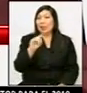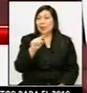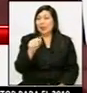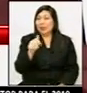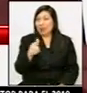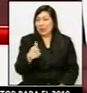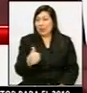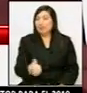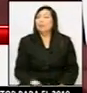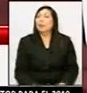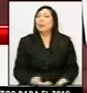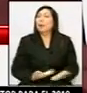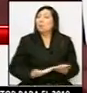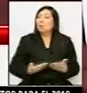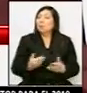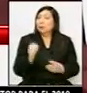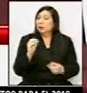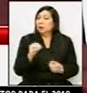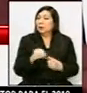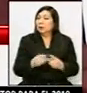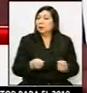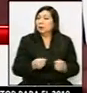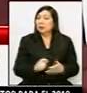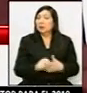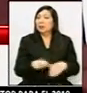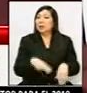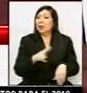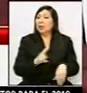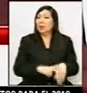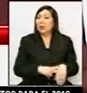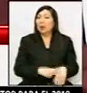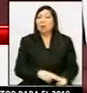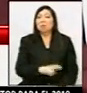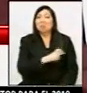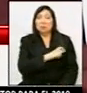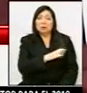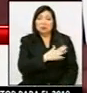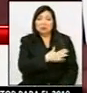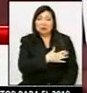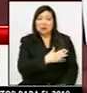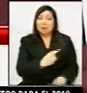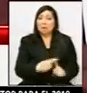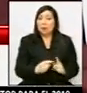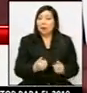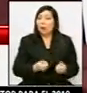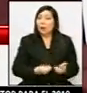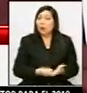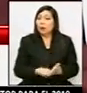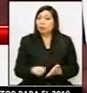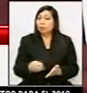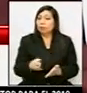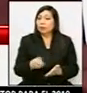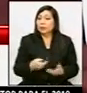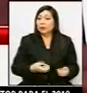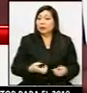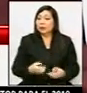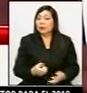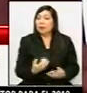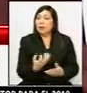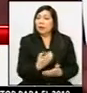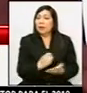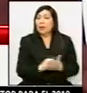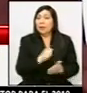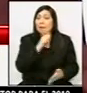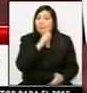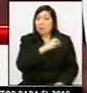hectáreas de bosques naturales sujetos a manejo, bosques naturales primarios, secundarios, número de hectáreas para incrementar el aprovechamiento forestal